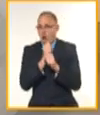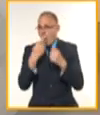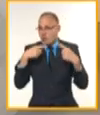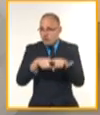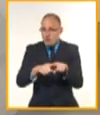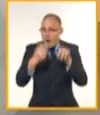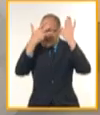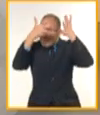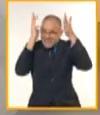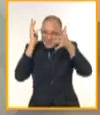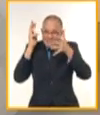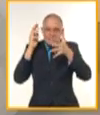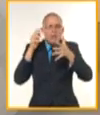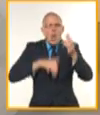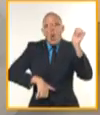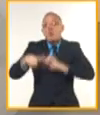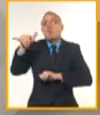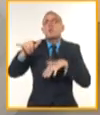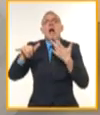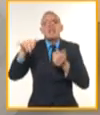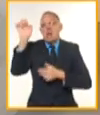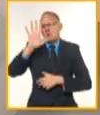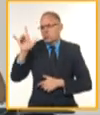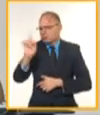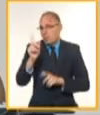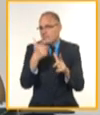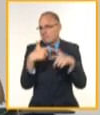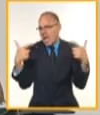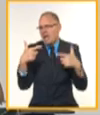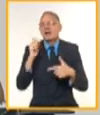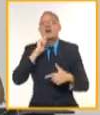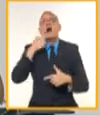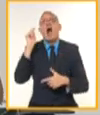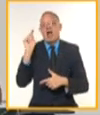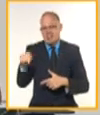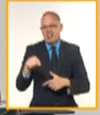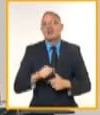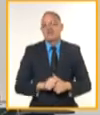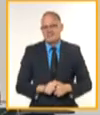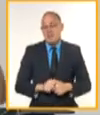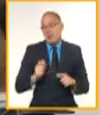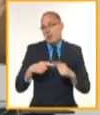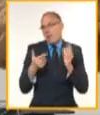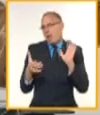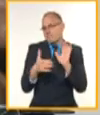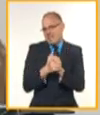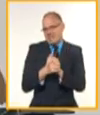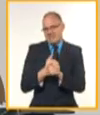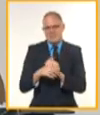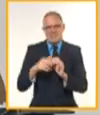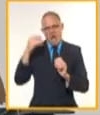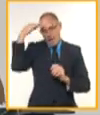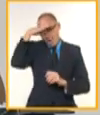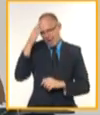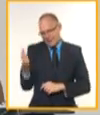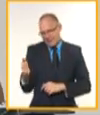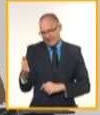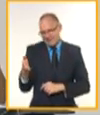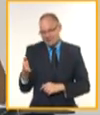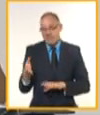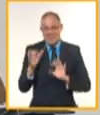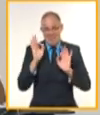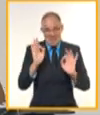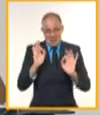lo de Estados Unidos, por supuesto que hay que seguir en esa onda. Y bueno, ya lo decía el reporte, no solo la inflación, el cacerolazo que se sintió cuando